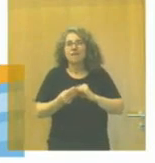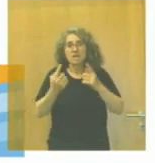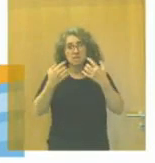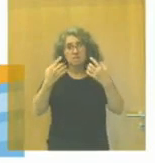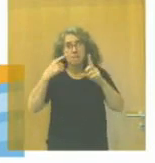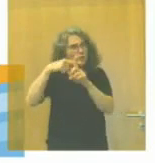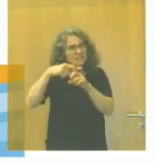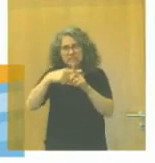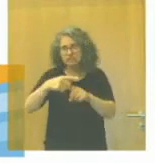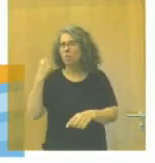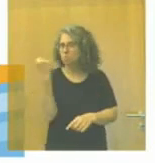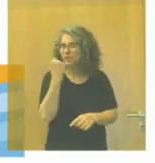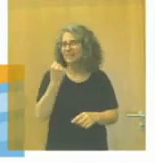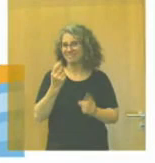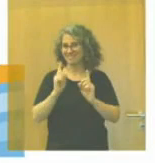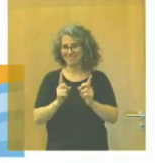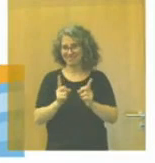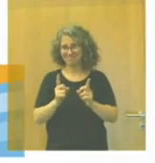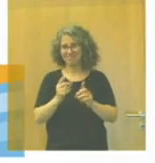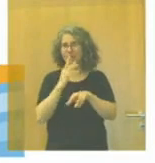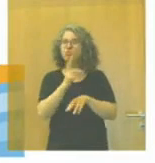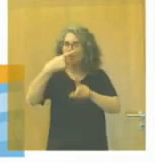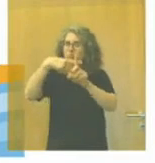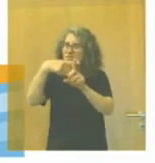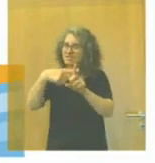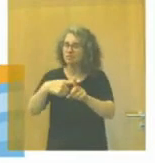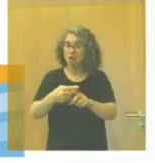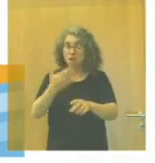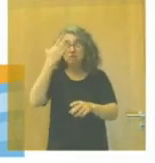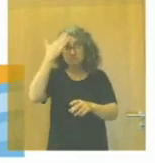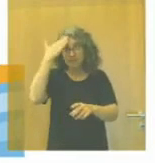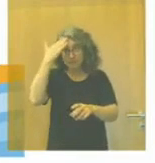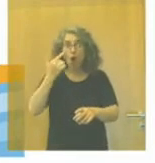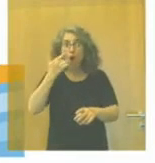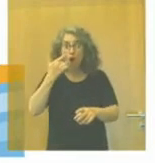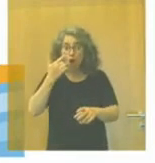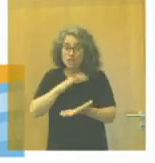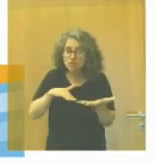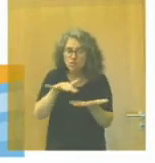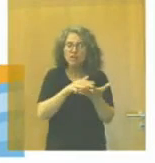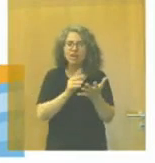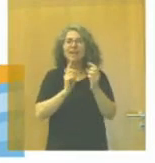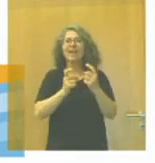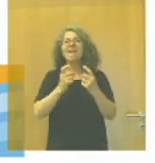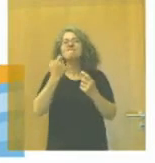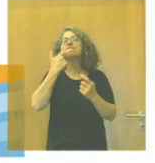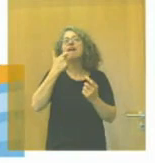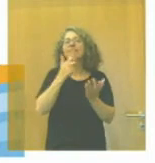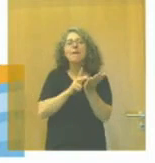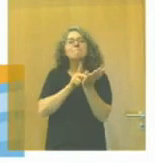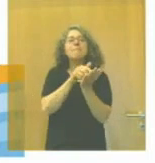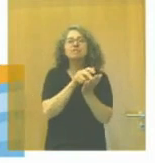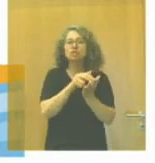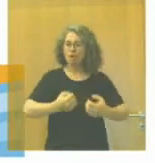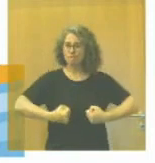altamente positivas. Y sabemos, porque conocemos profundamente la realidad, que esos pasos no se han logrado dar con